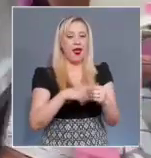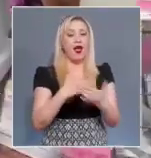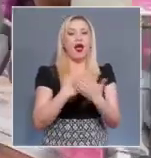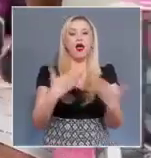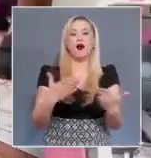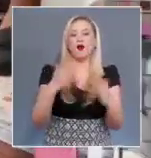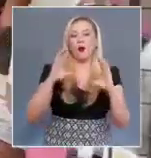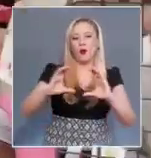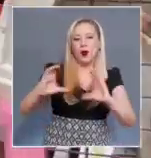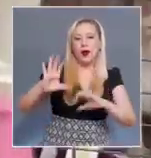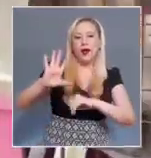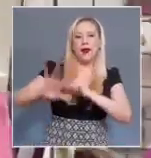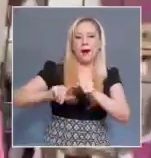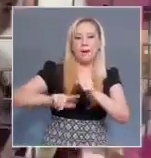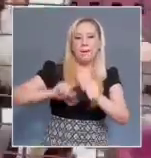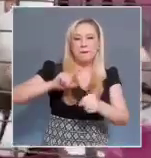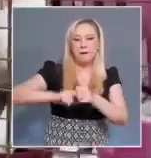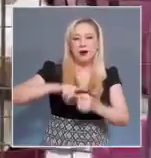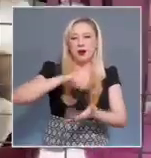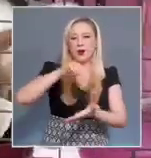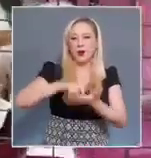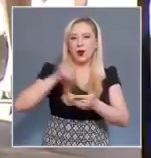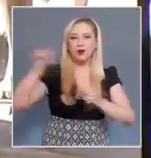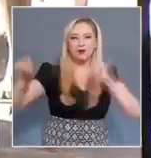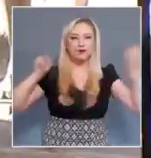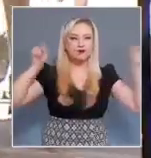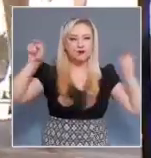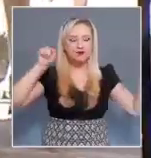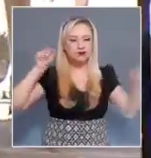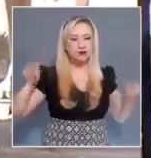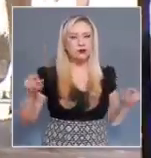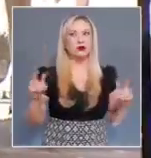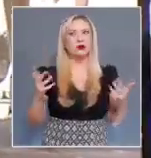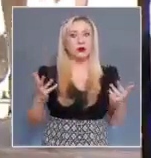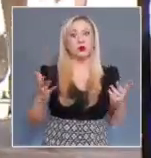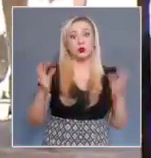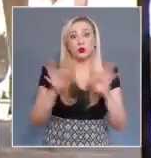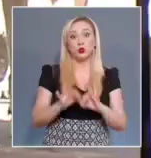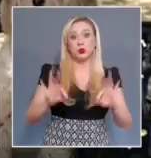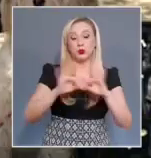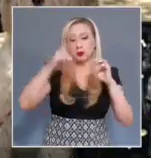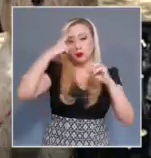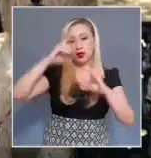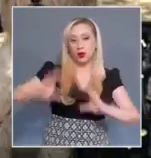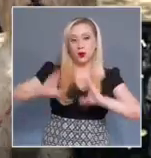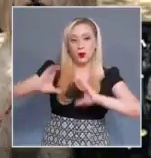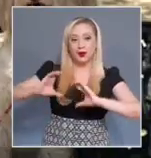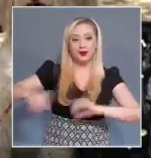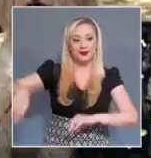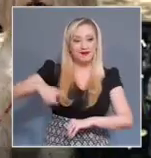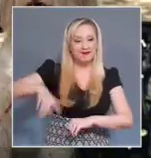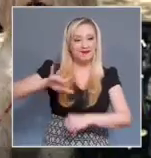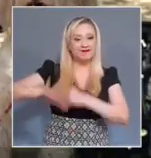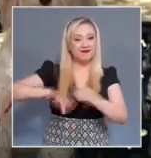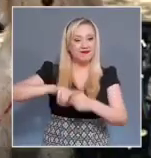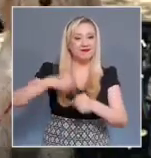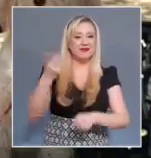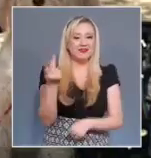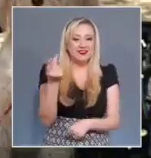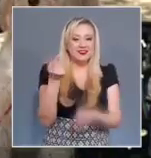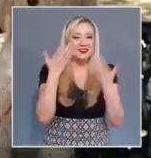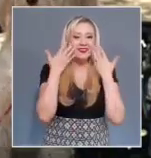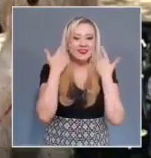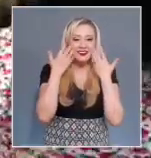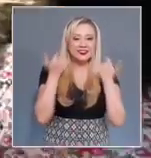animales domésticos que viven en los hogares como parte integrante de este tipo de familia se deben considerar de bajo impacto conforme